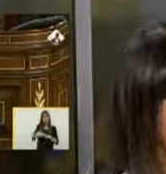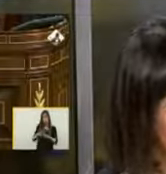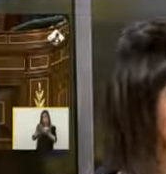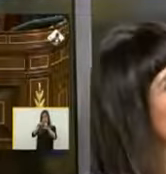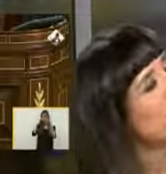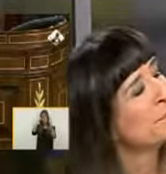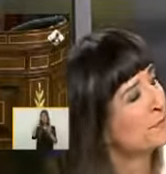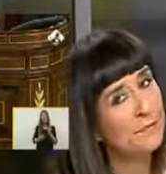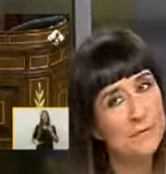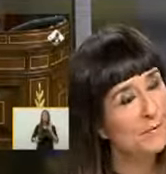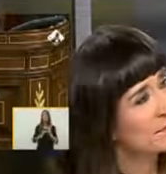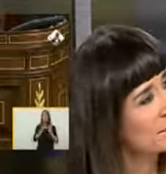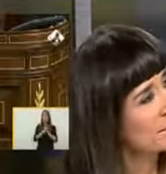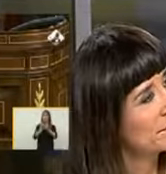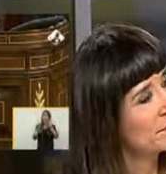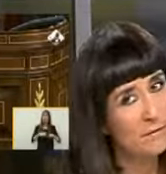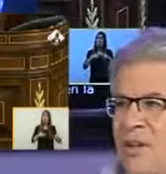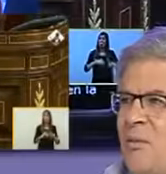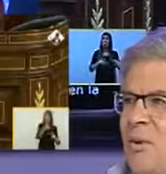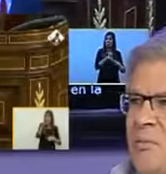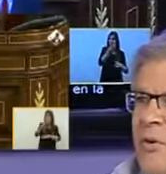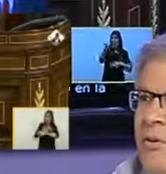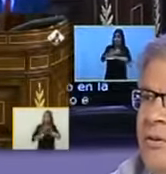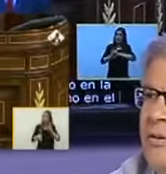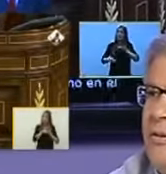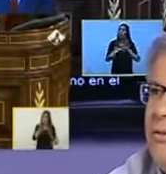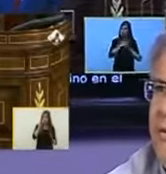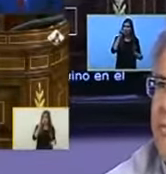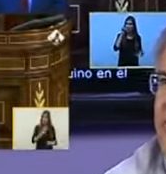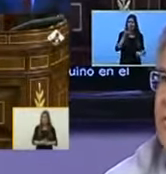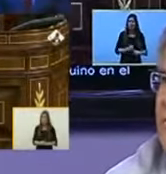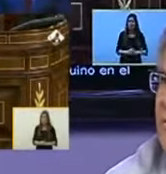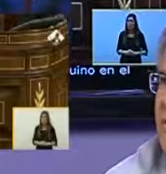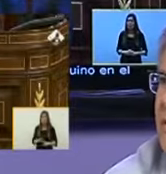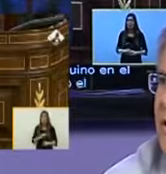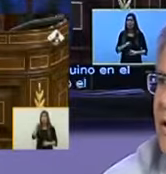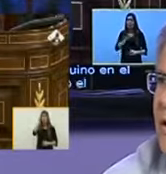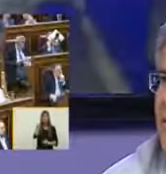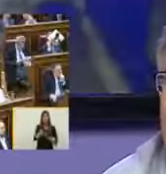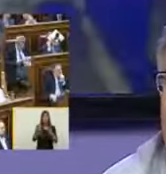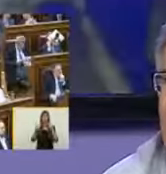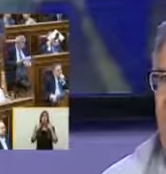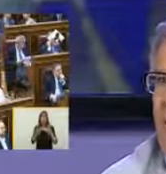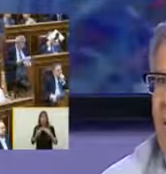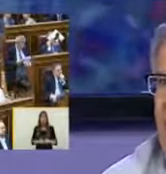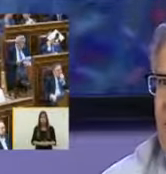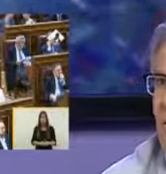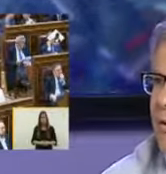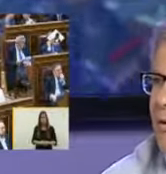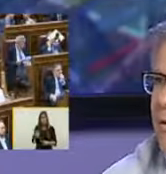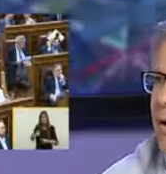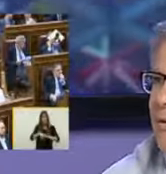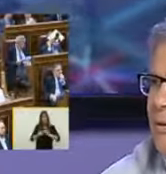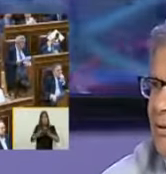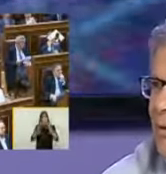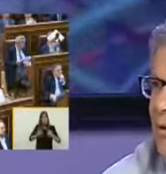Lago, primera impresión. Dúas lápidas. Primero, esta é como as prólogas dos partidos de fútbol, cando un equipo va gañando